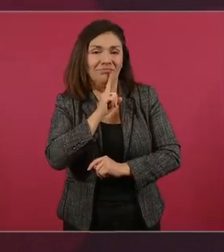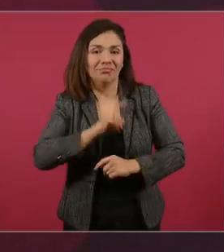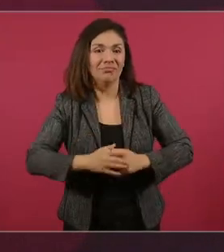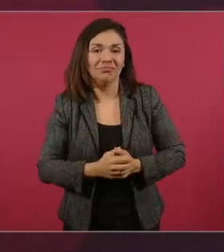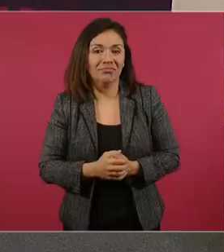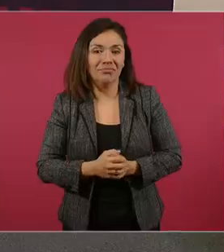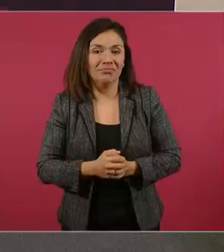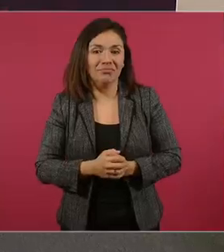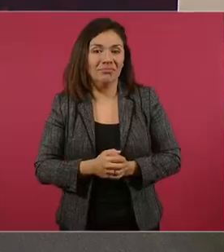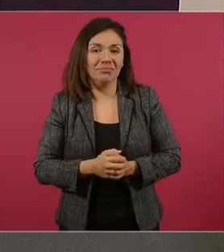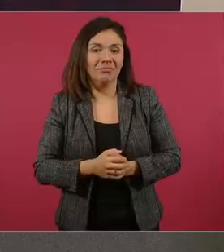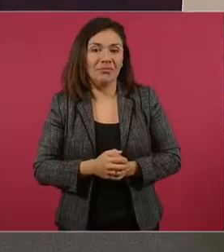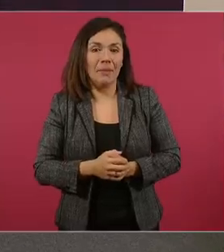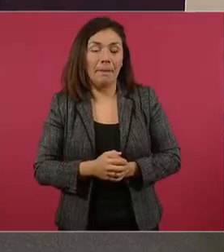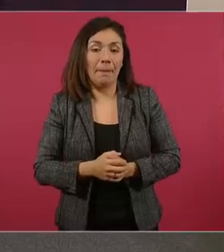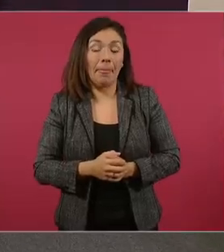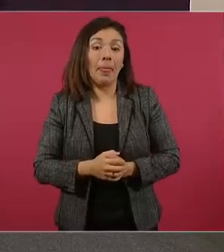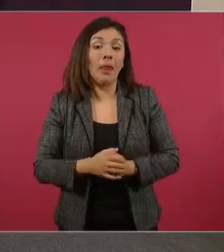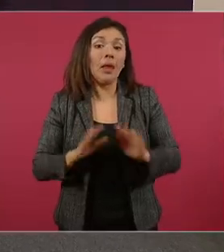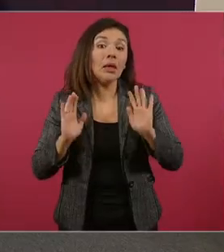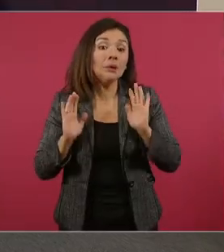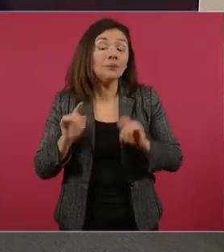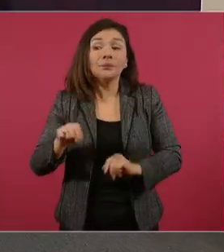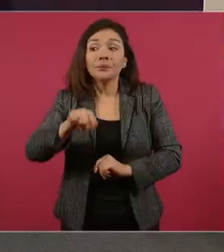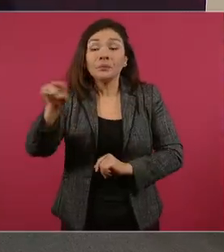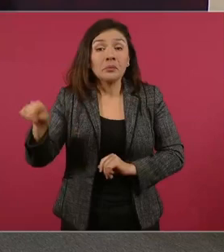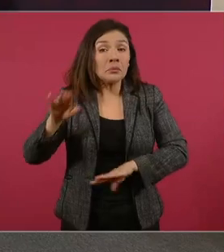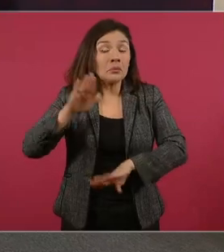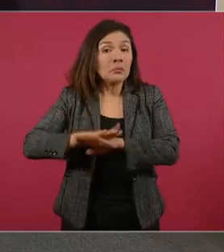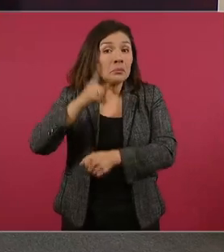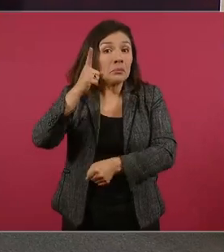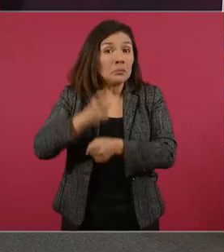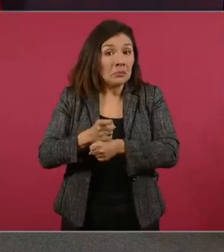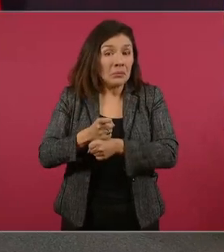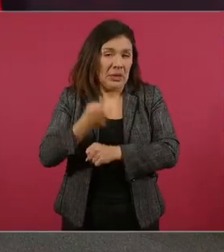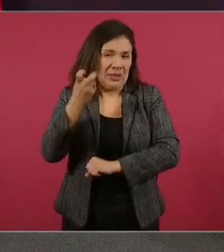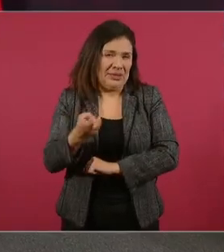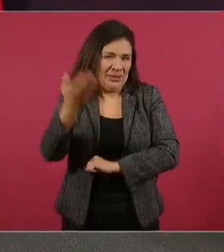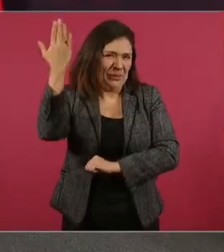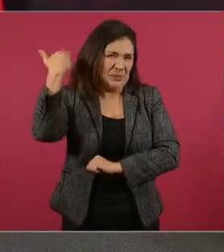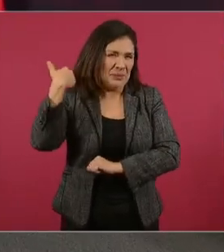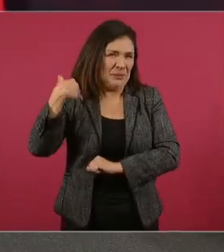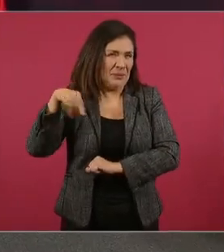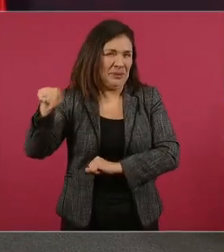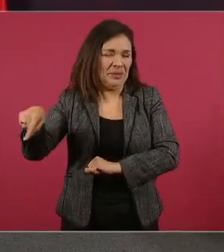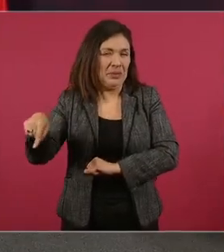Y donde ellos tenían más presencia en ese entonces,